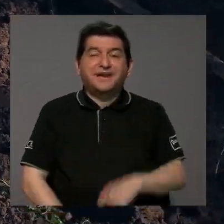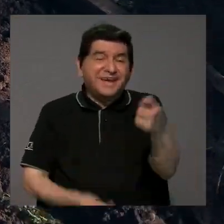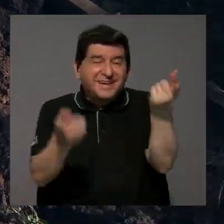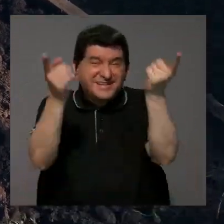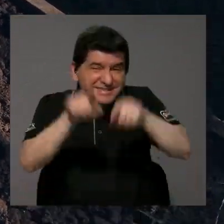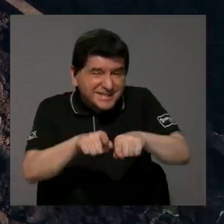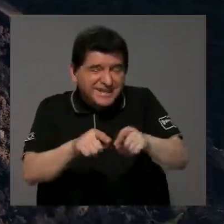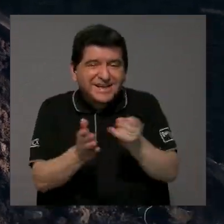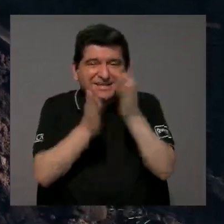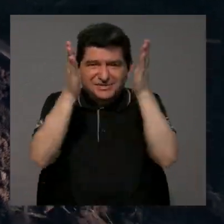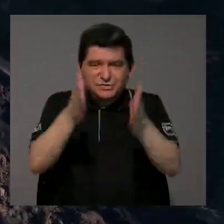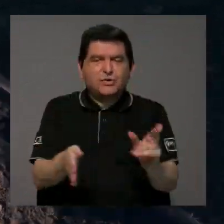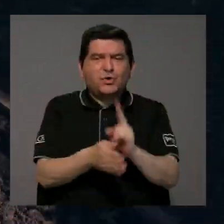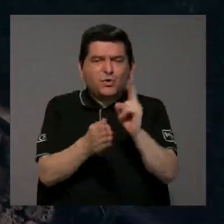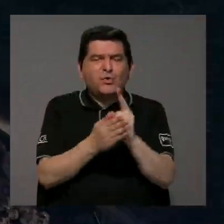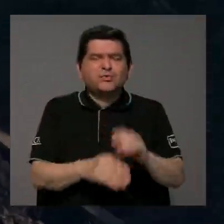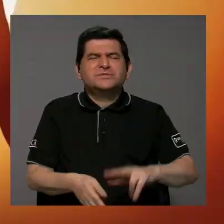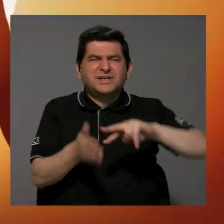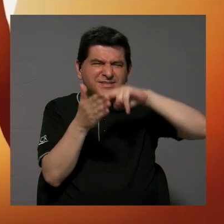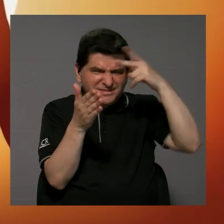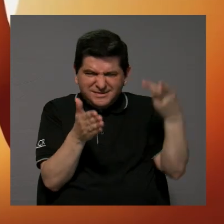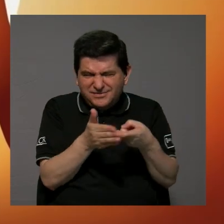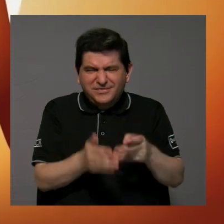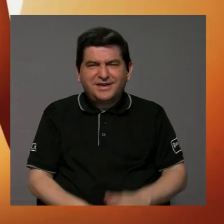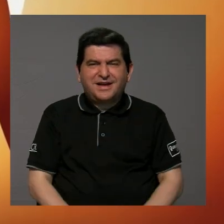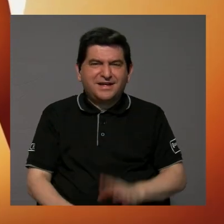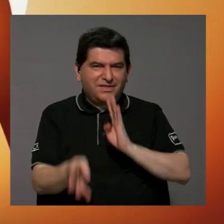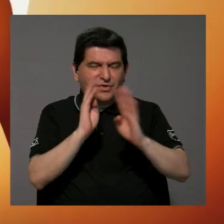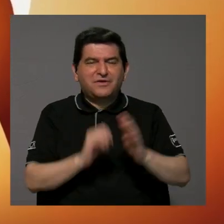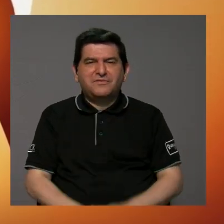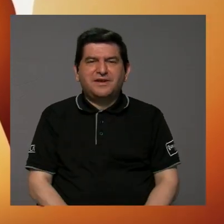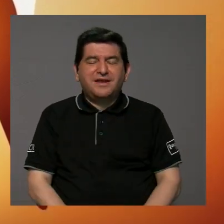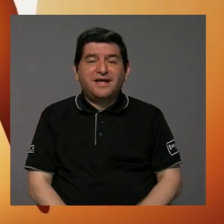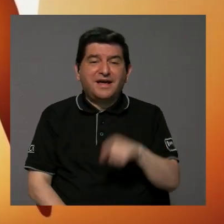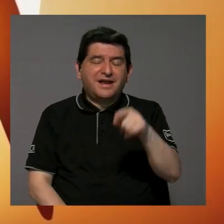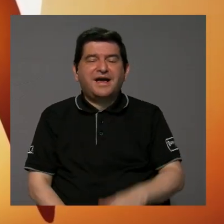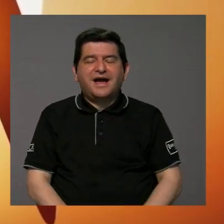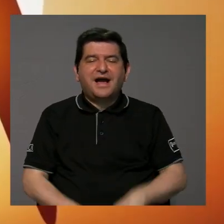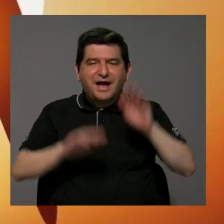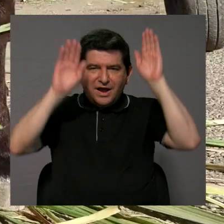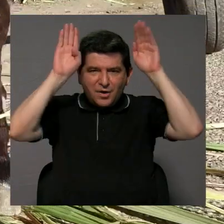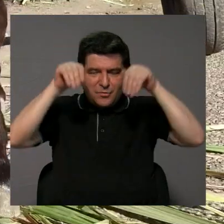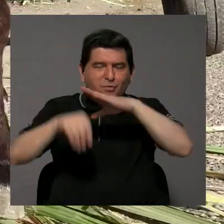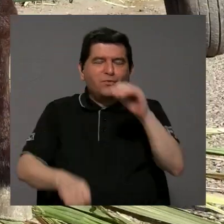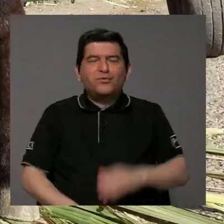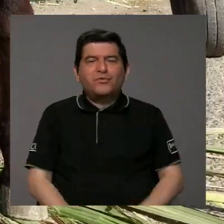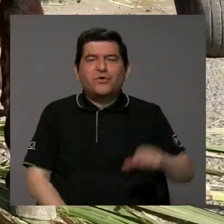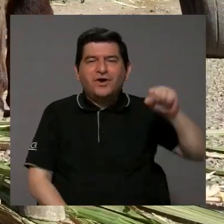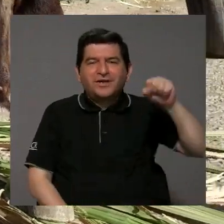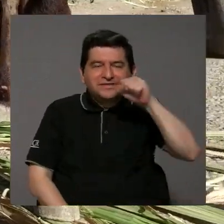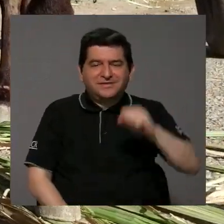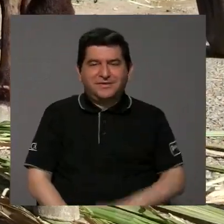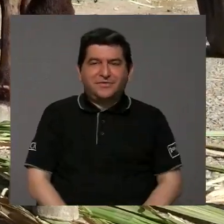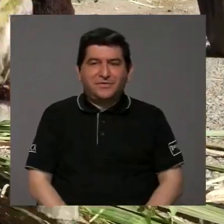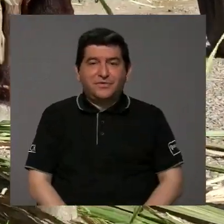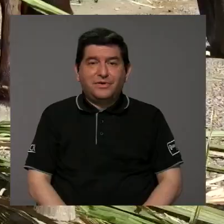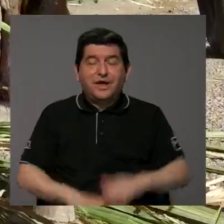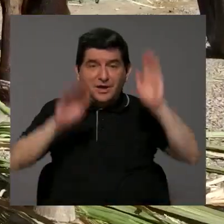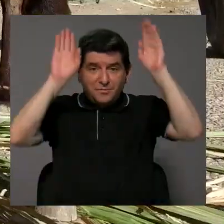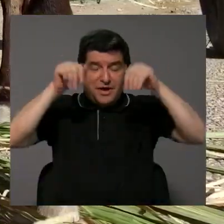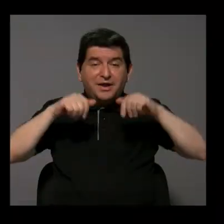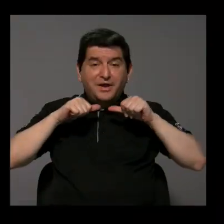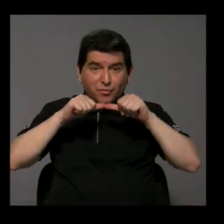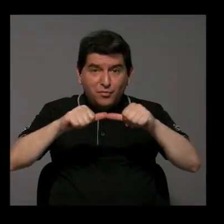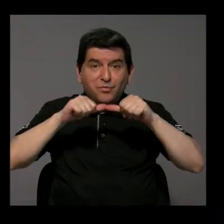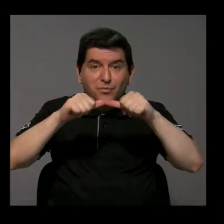En este caso, la investigadora utiliza este concepto para referirse a la fábula del burro y la zanahoria, la cual dice que para que el burro tire